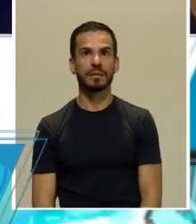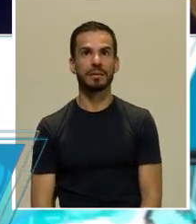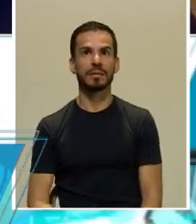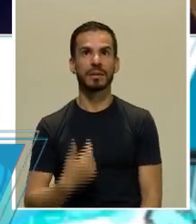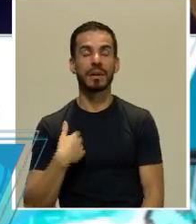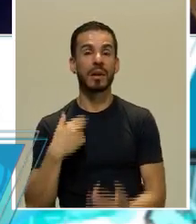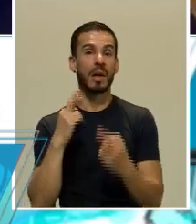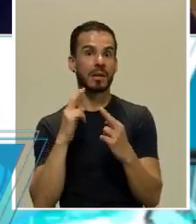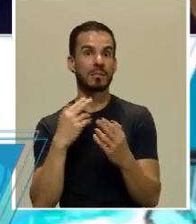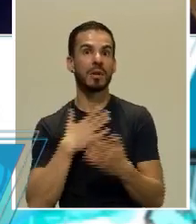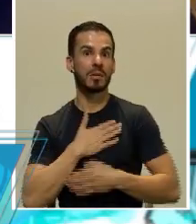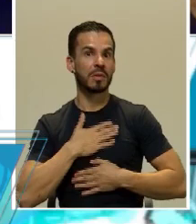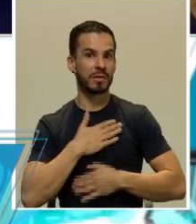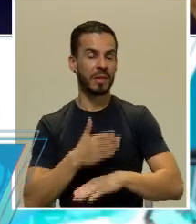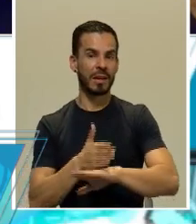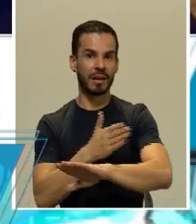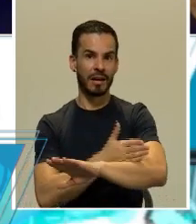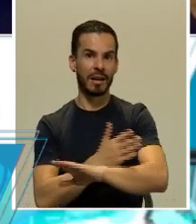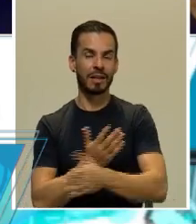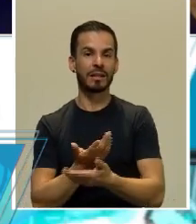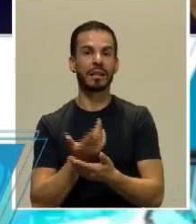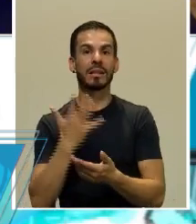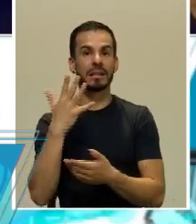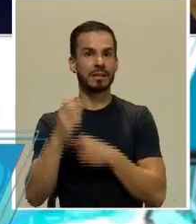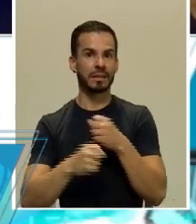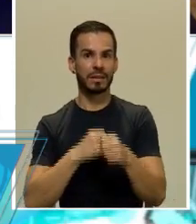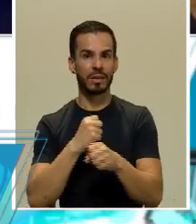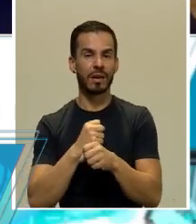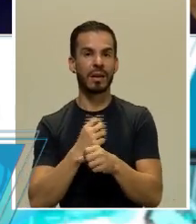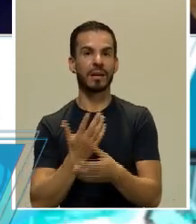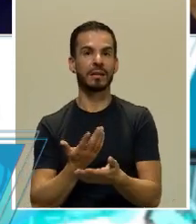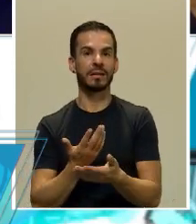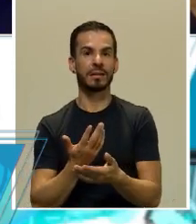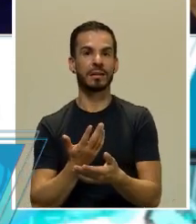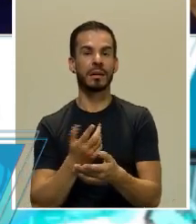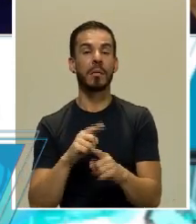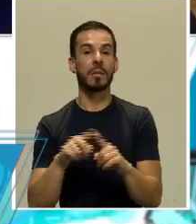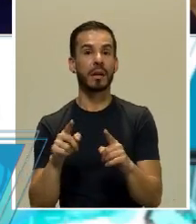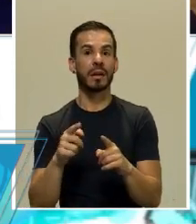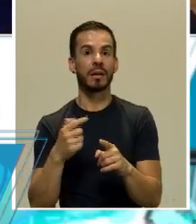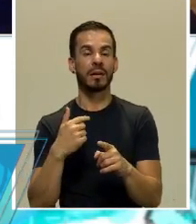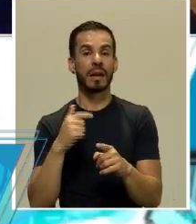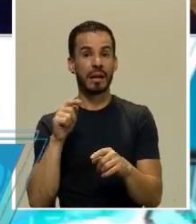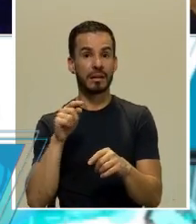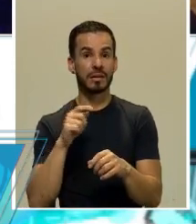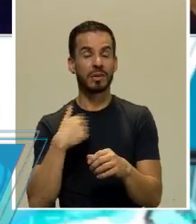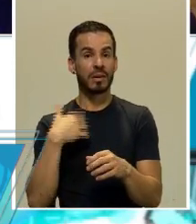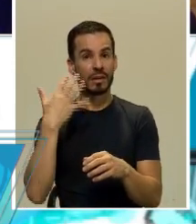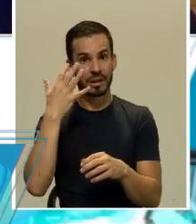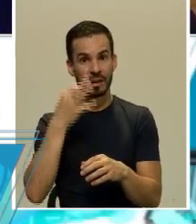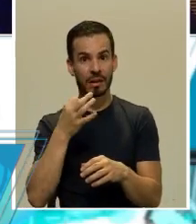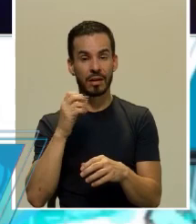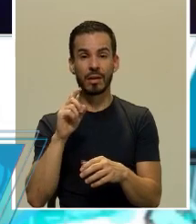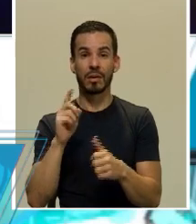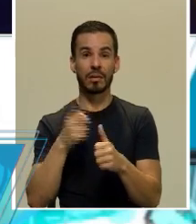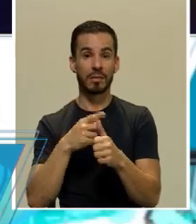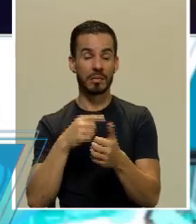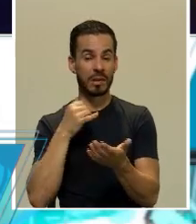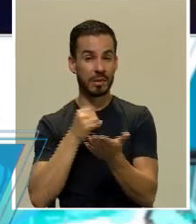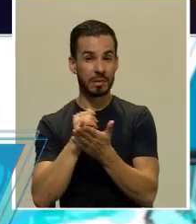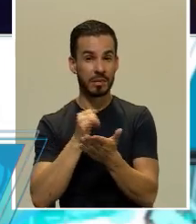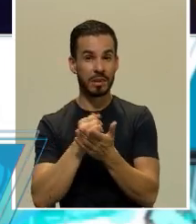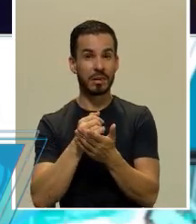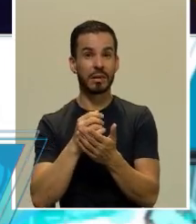Bueno, espero disfrutarlo antes, definitivamente en 5 años. Pero yo lo que creo es que, vea, imagínense que los primeros